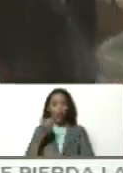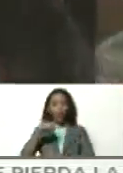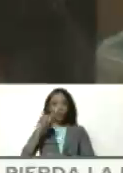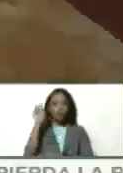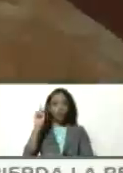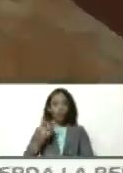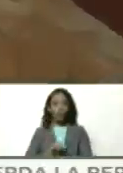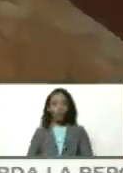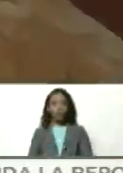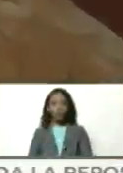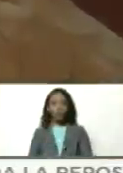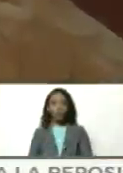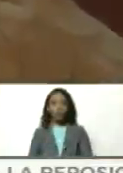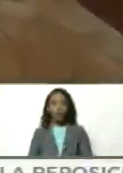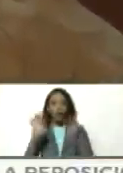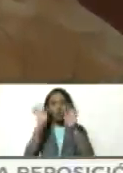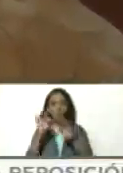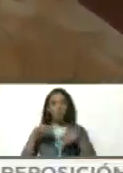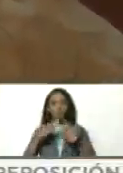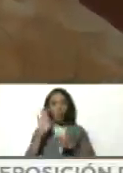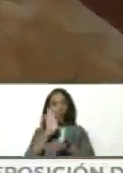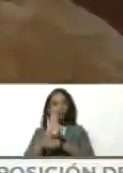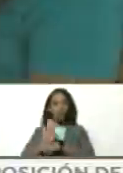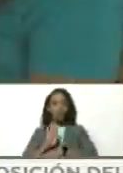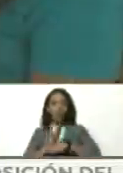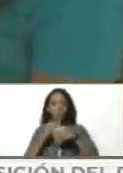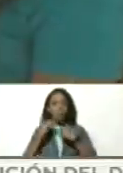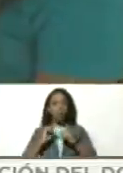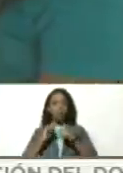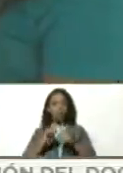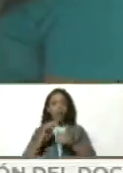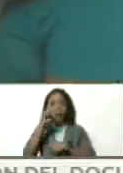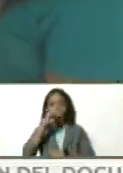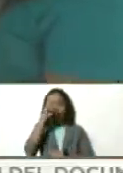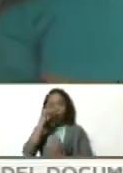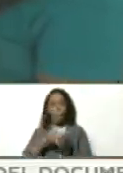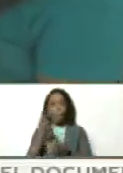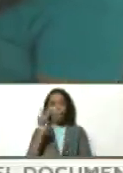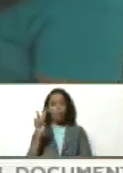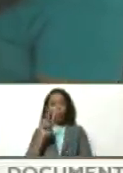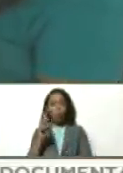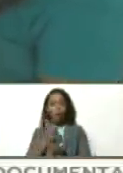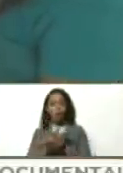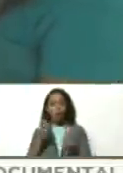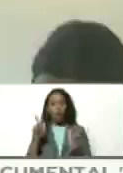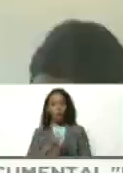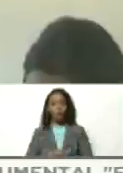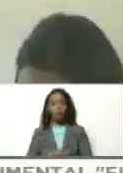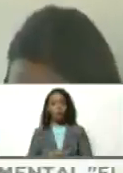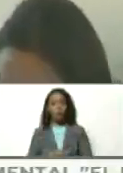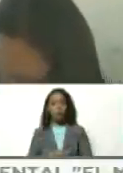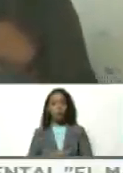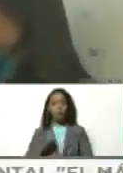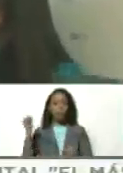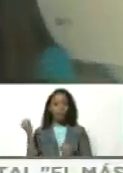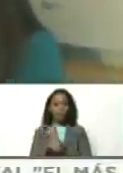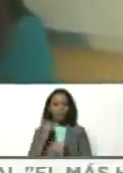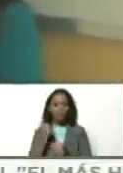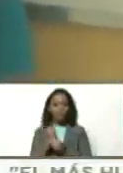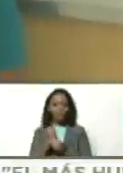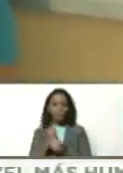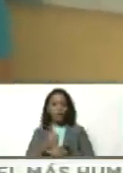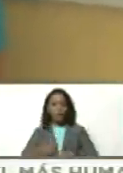Venezuela. Es la forma de protegernos para iniciar un año 2022 en libertad, con trabajo,